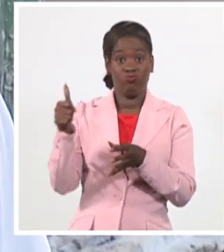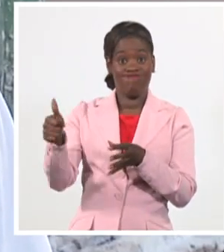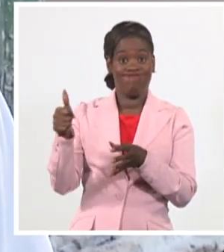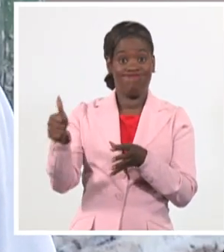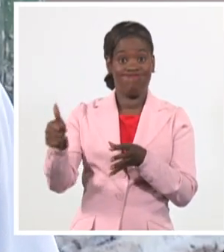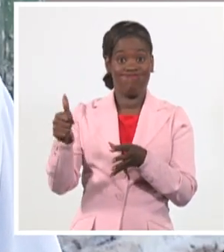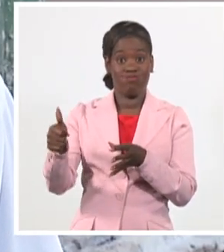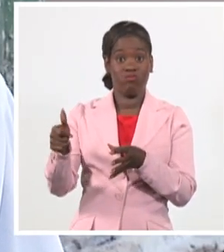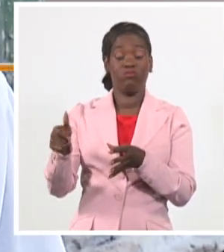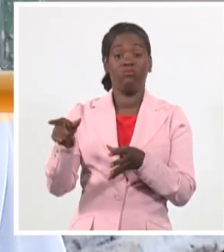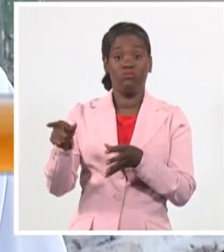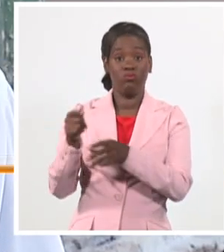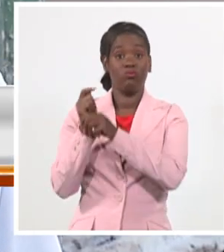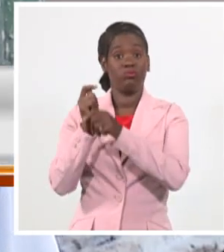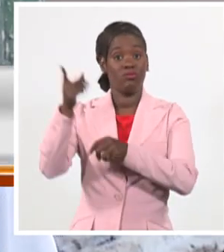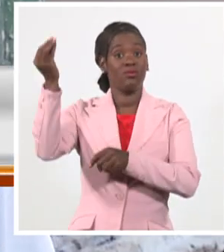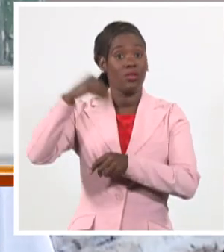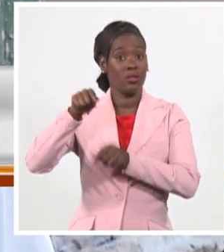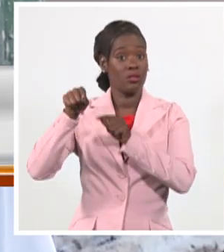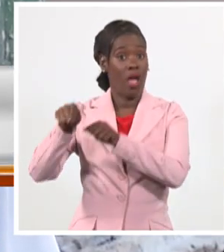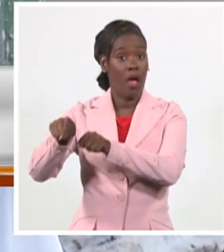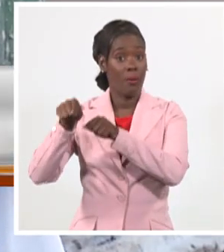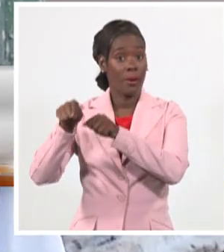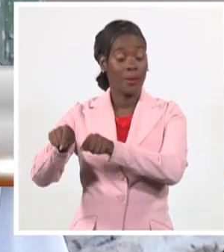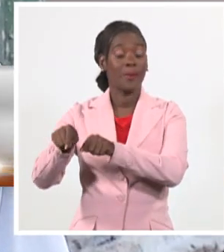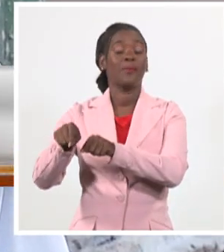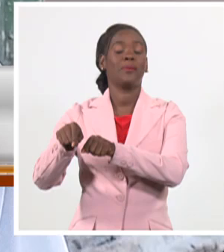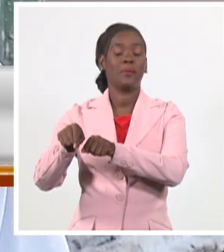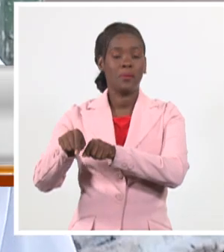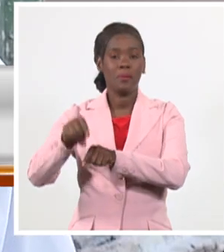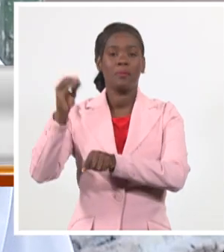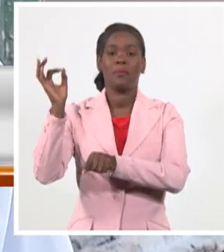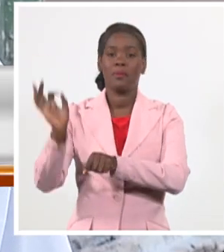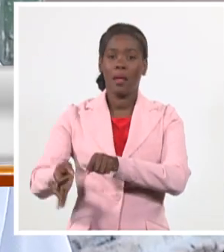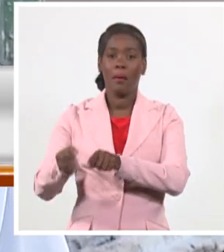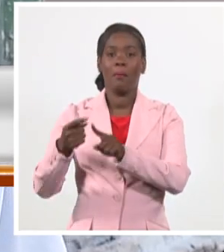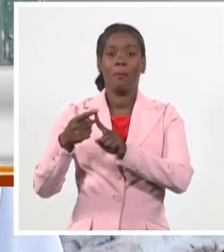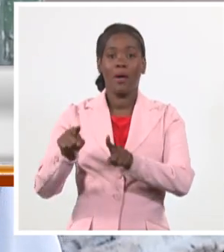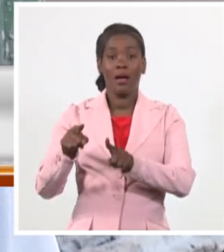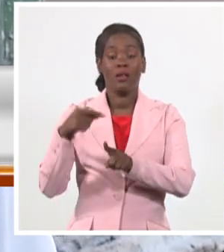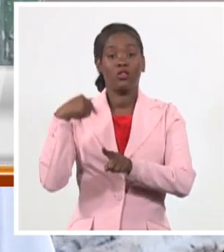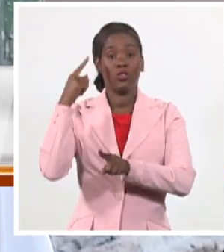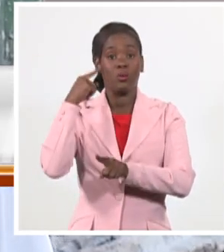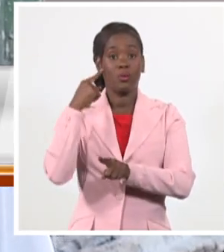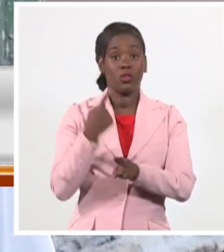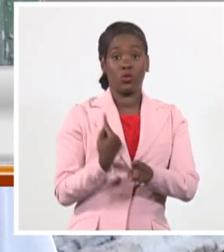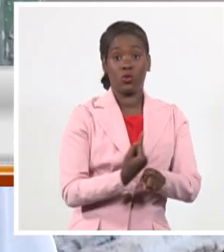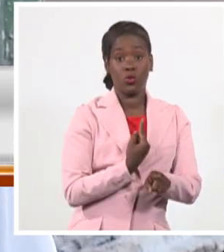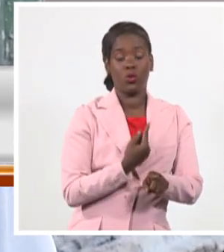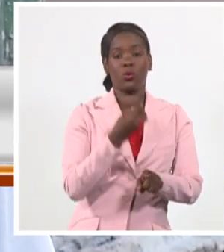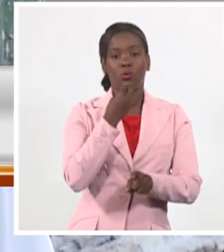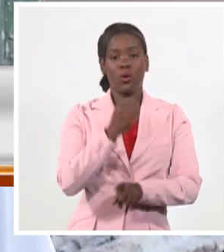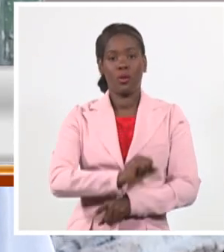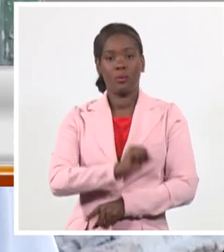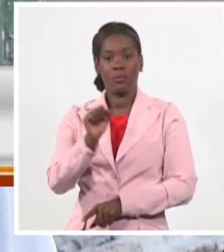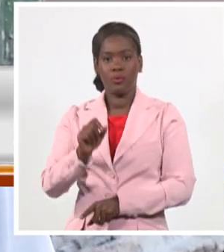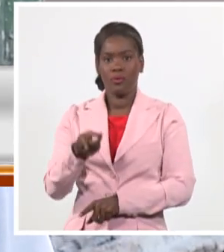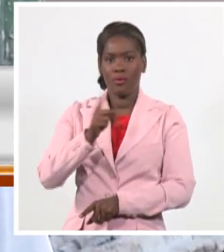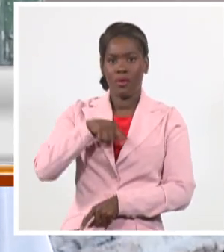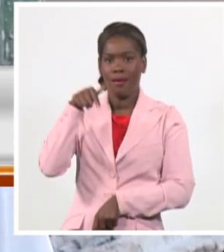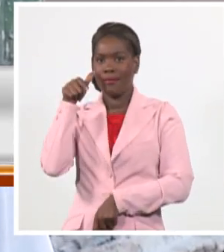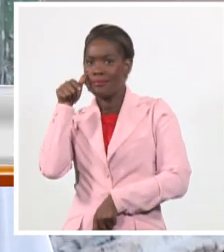a béisbol, sobre todo a la defensiva. Esperamos que este equipo sea igual. Ahí lo estuvimos chequeando ahí en el